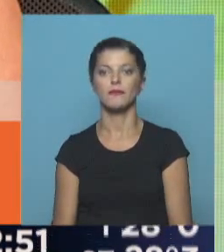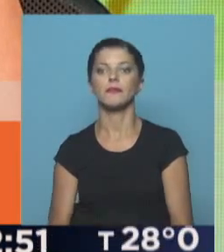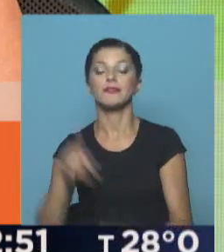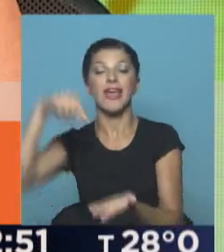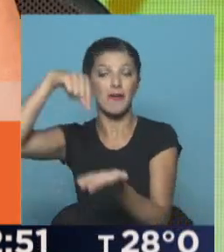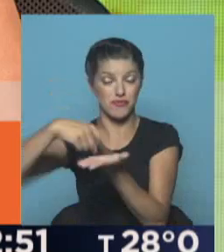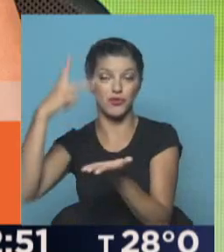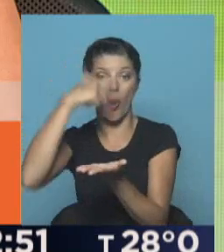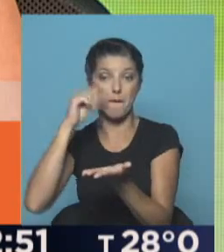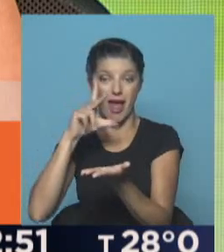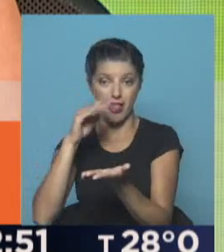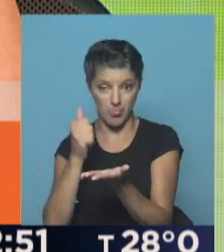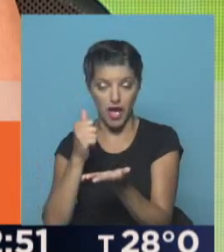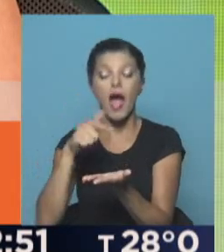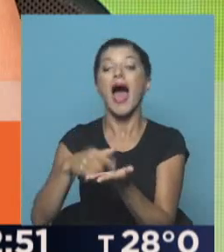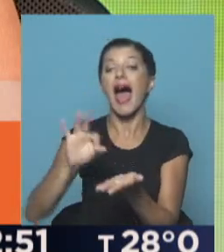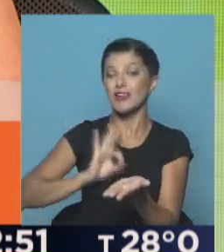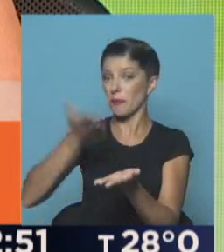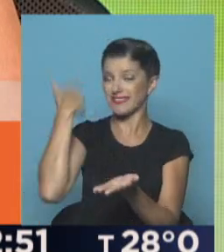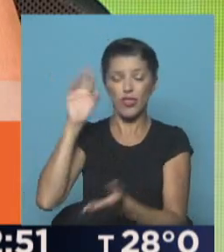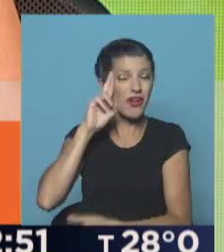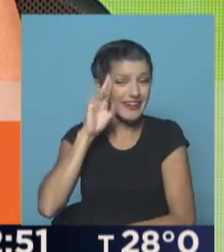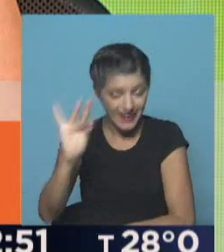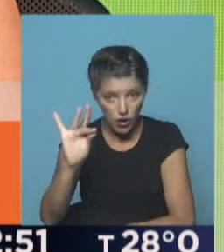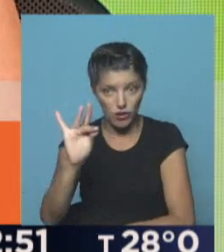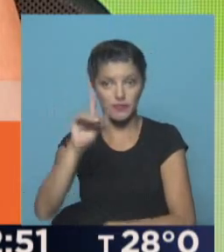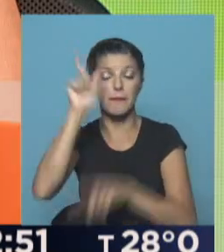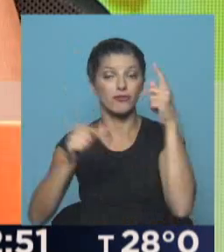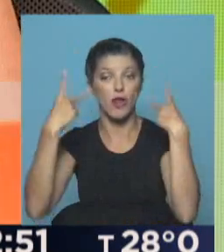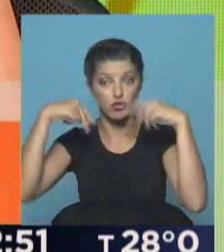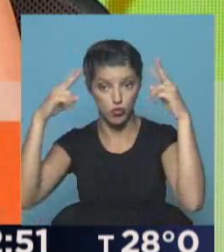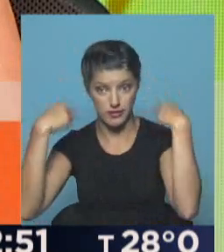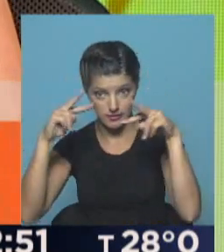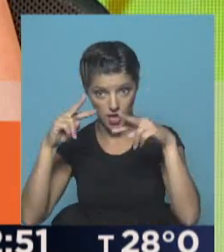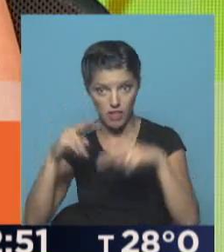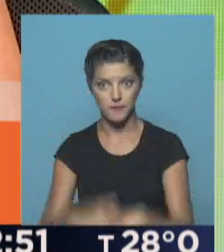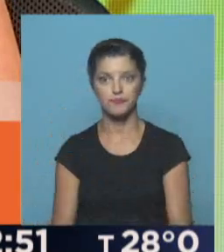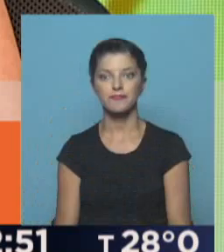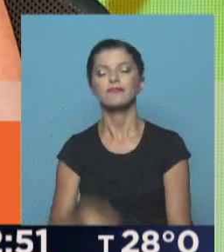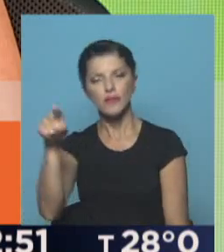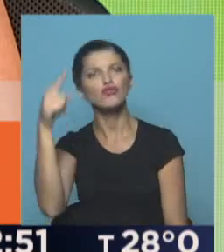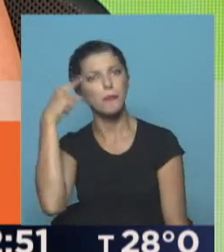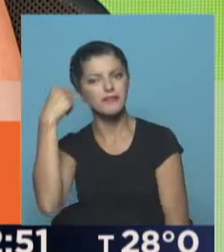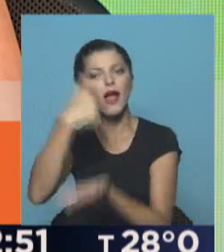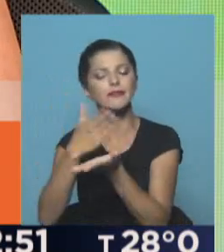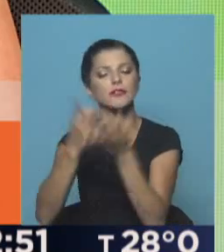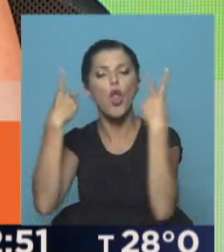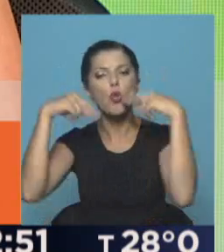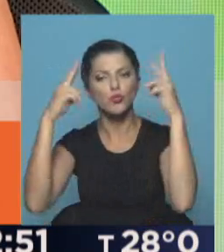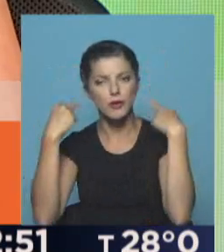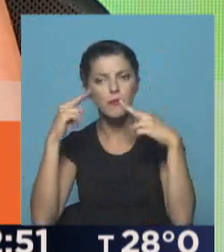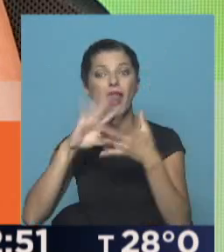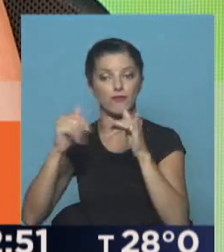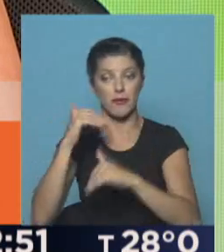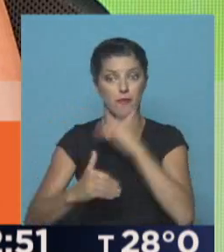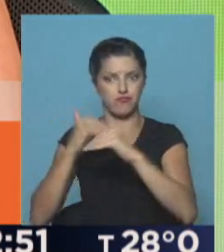La Habana. El año pasado tuvieron récord absoluto de visitantes. Entonces apuestan al turismo como su recuperación.